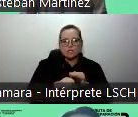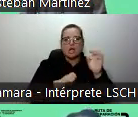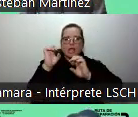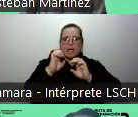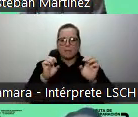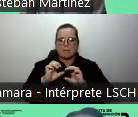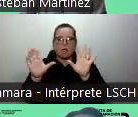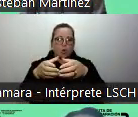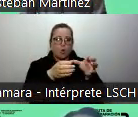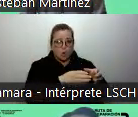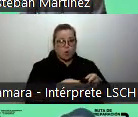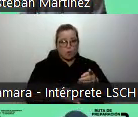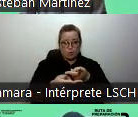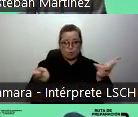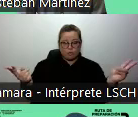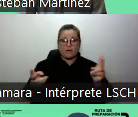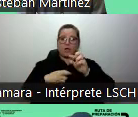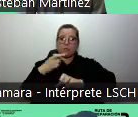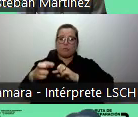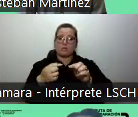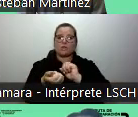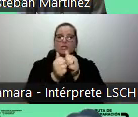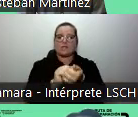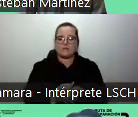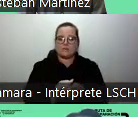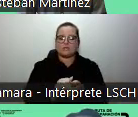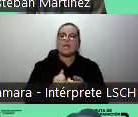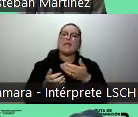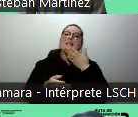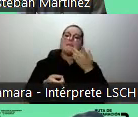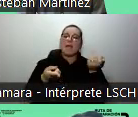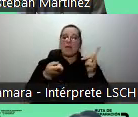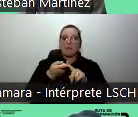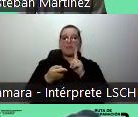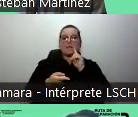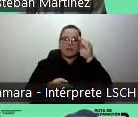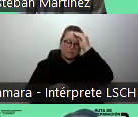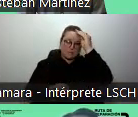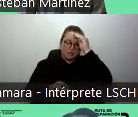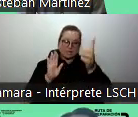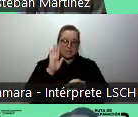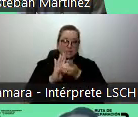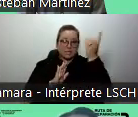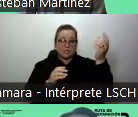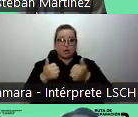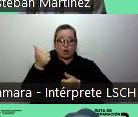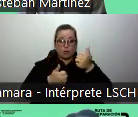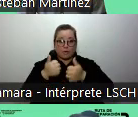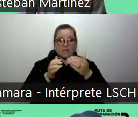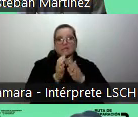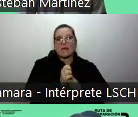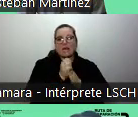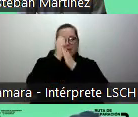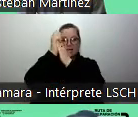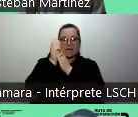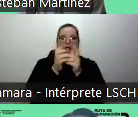públicas en sus procesos de transformación además tiene experiencia en el desarrollo de competencias de Liderazgo y gestión